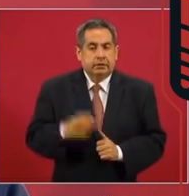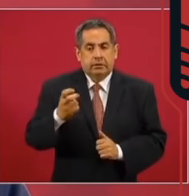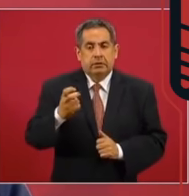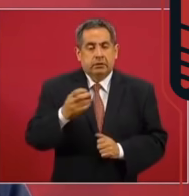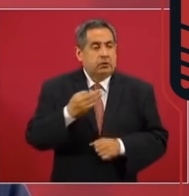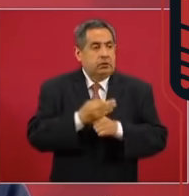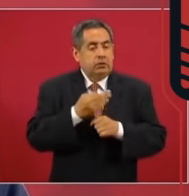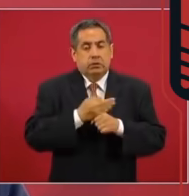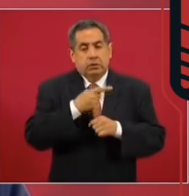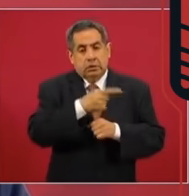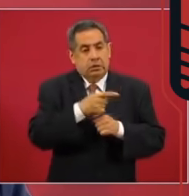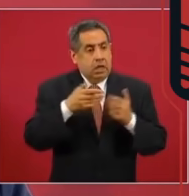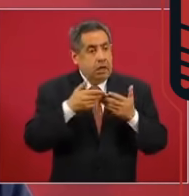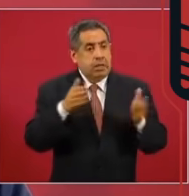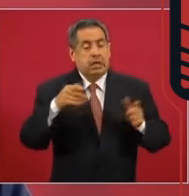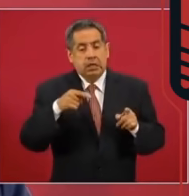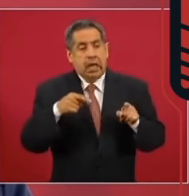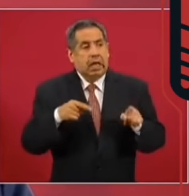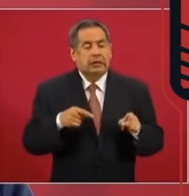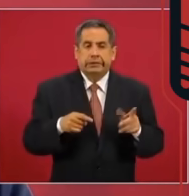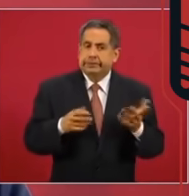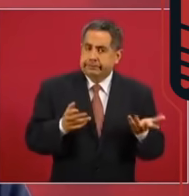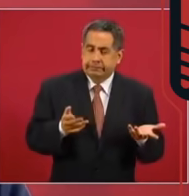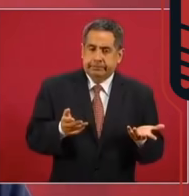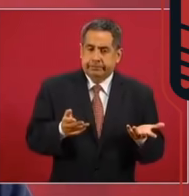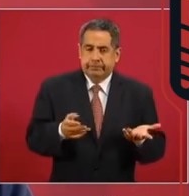está abierta y